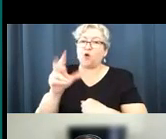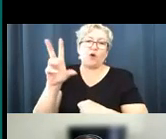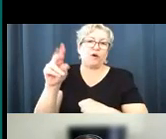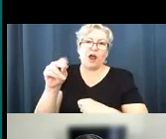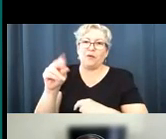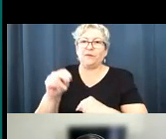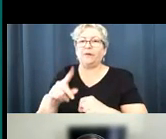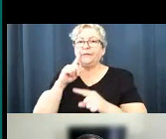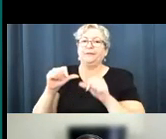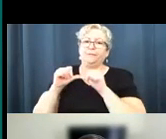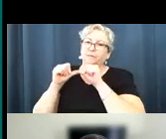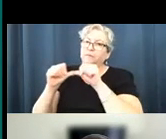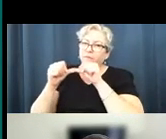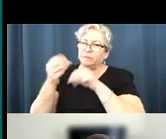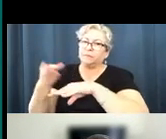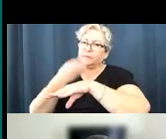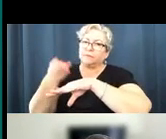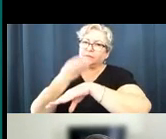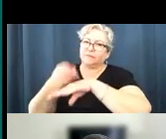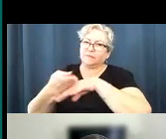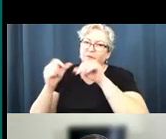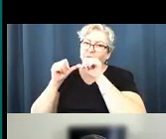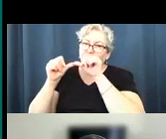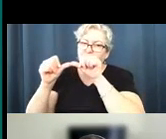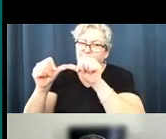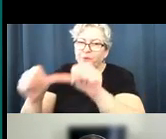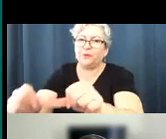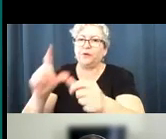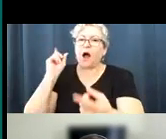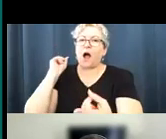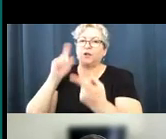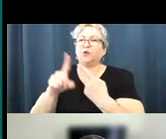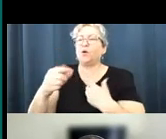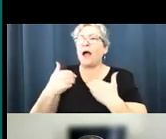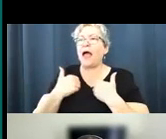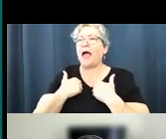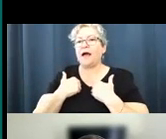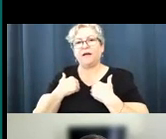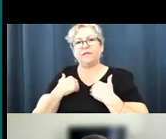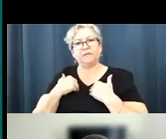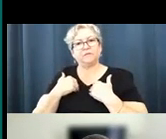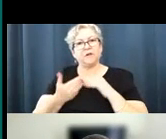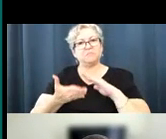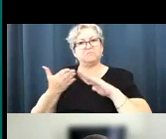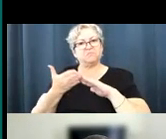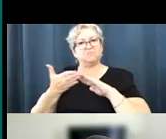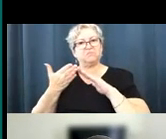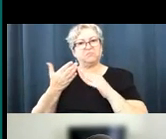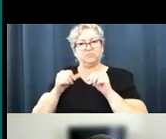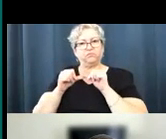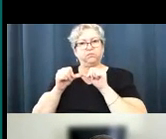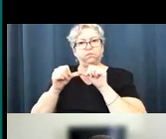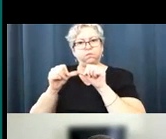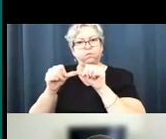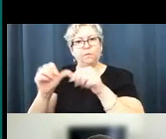comienza y entonces la meta es de continuar mejorando hasta que tienen una